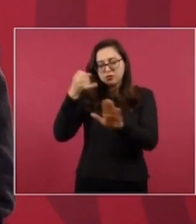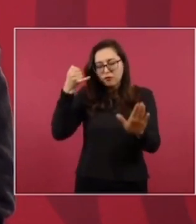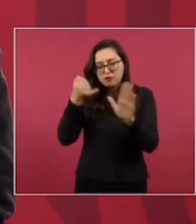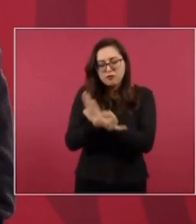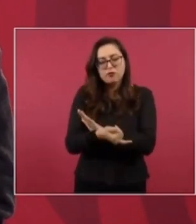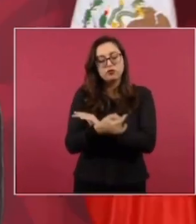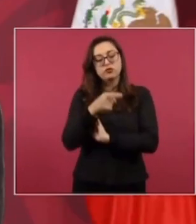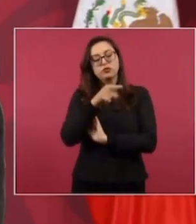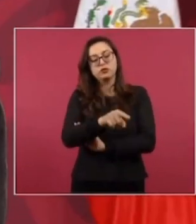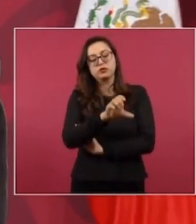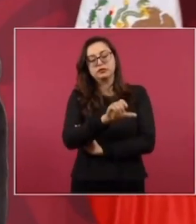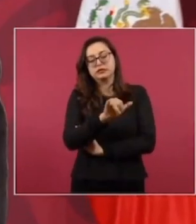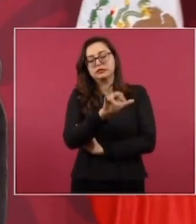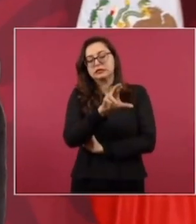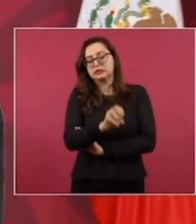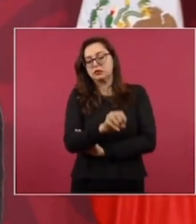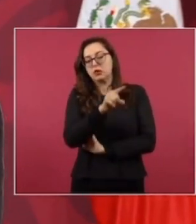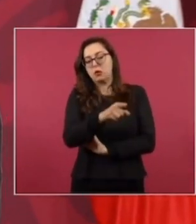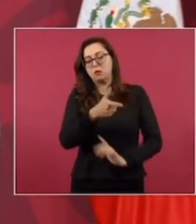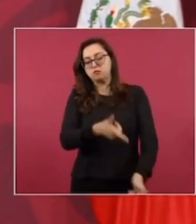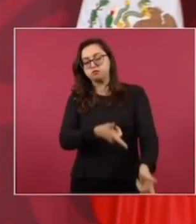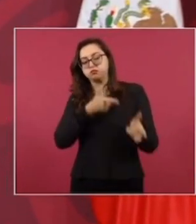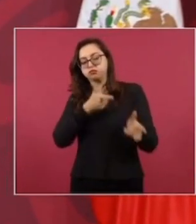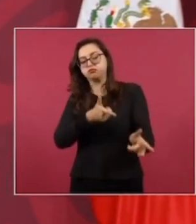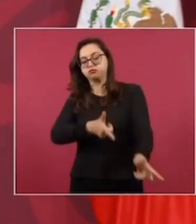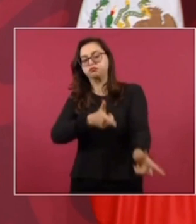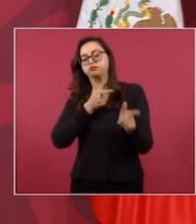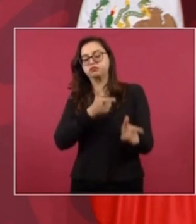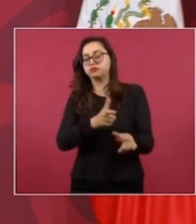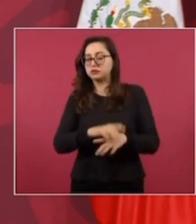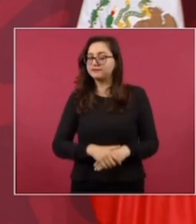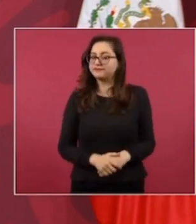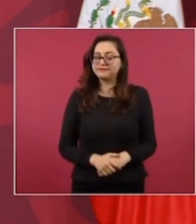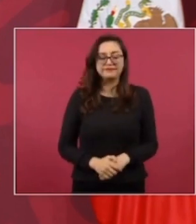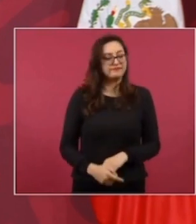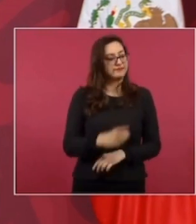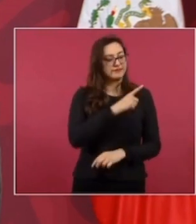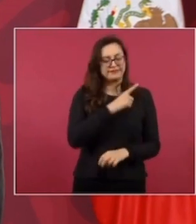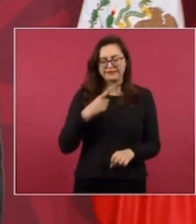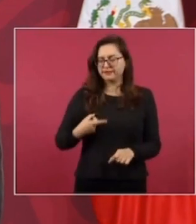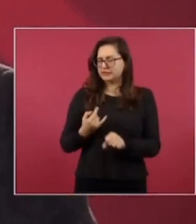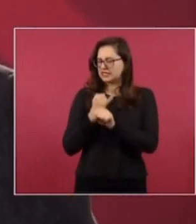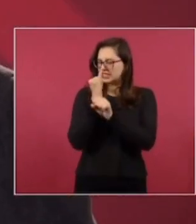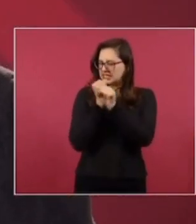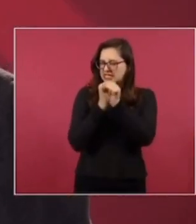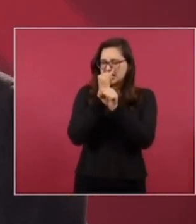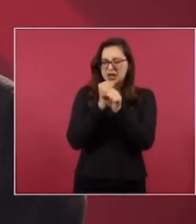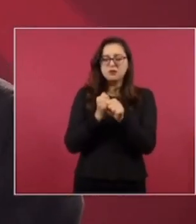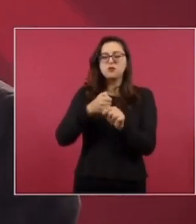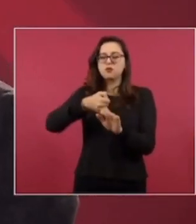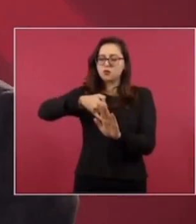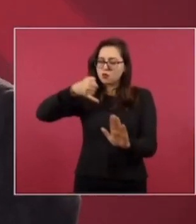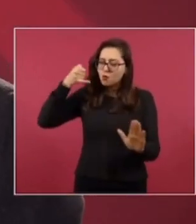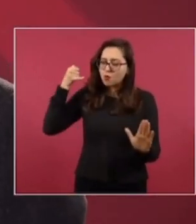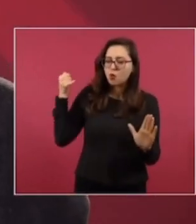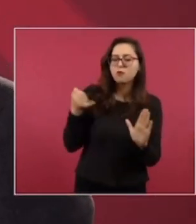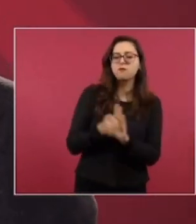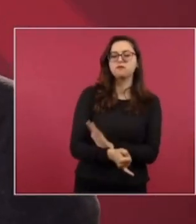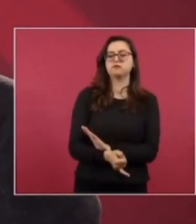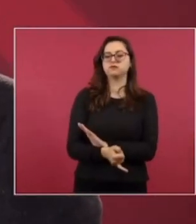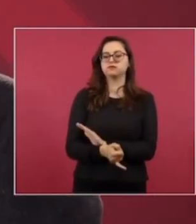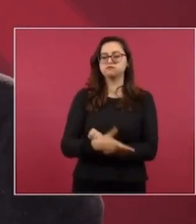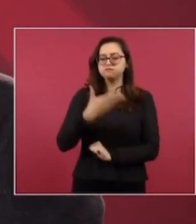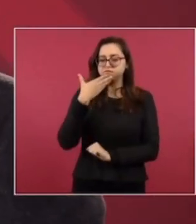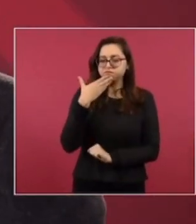ya he dado instrucciones de que te hago una investigación a fondo